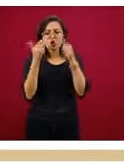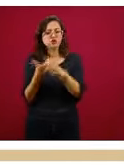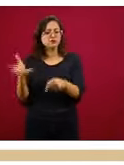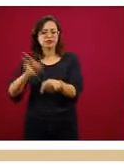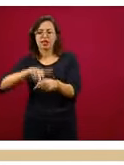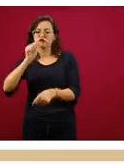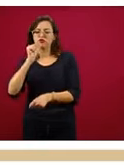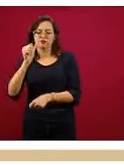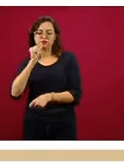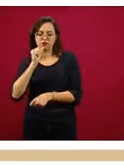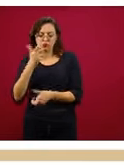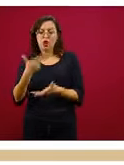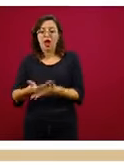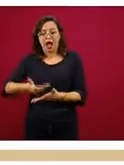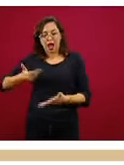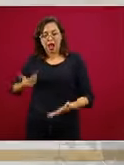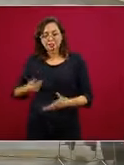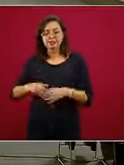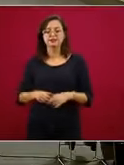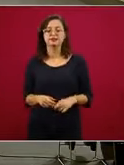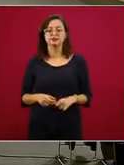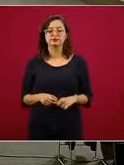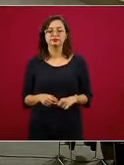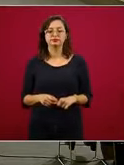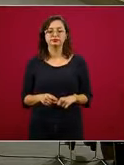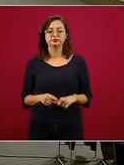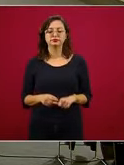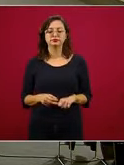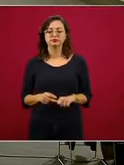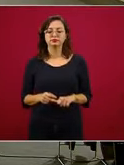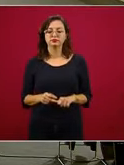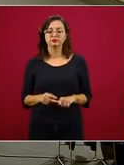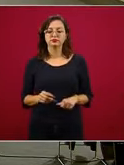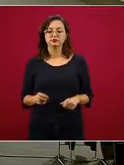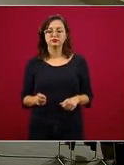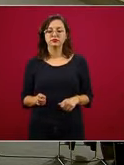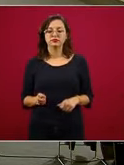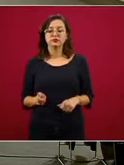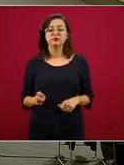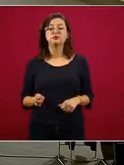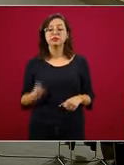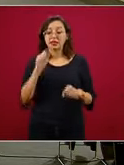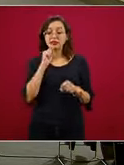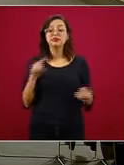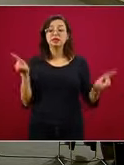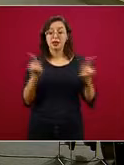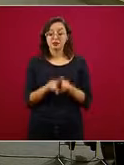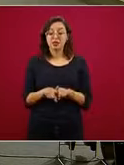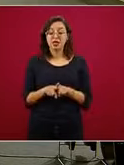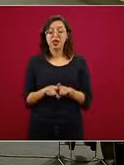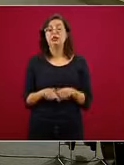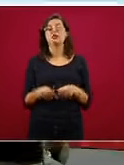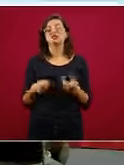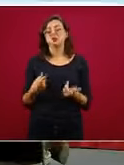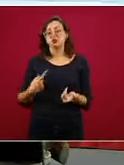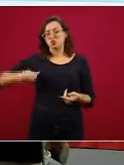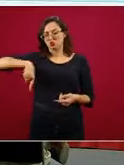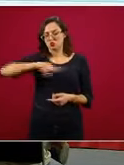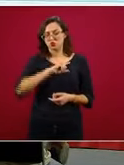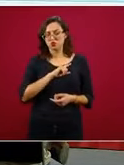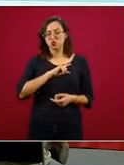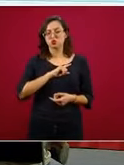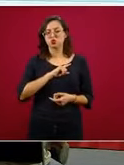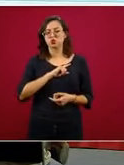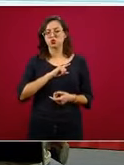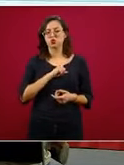vemos en esta estrategia. La siguiente, nada más una cosa que es importante es que también estamos colaborando con varios, no solamente el